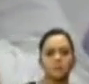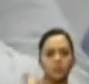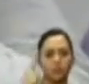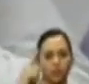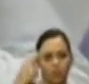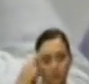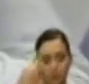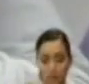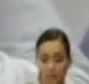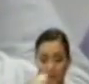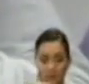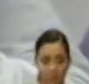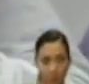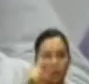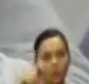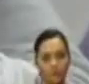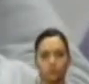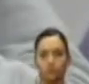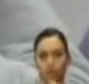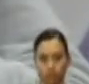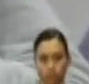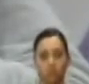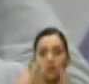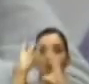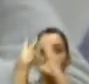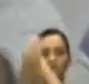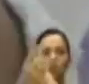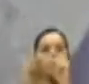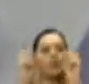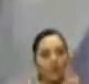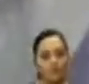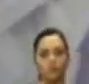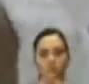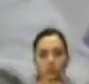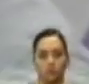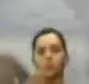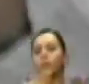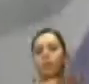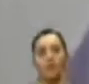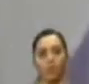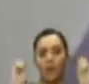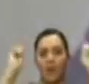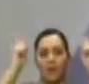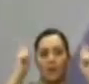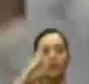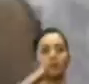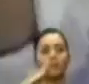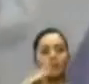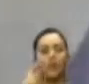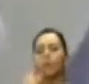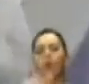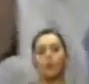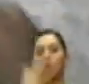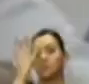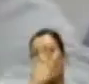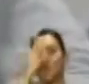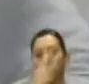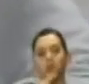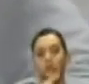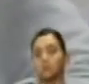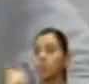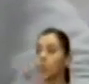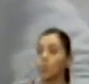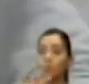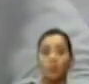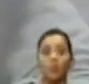Porque esto puede tener costo político. Siempre es caldo de cultivo para los politiqueros. Miren, la campaña en Esmeraldas. Correa les quitó la Concordia. En la Concordia se realizó una